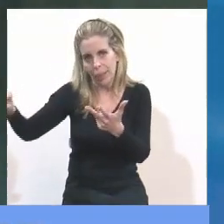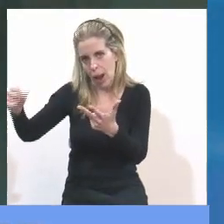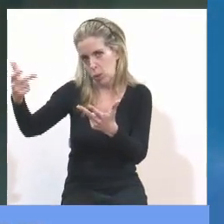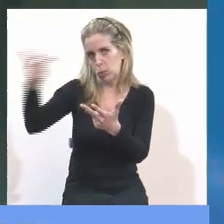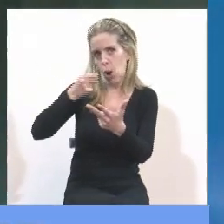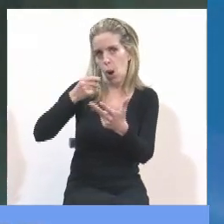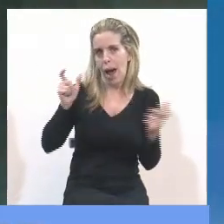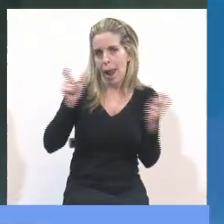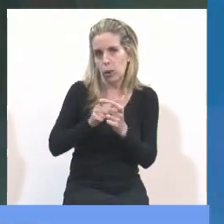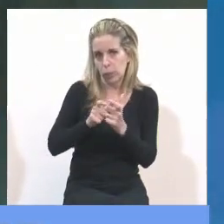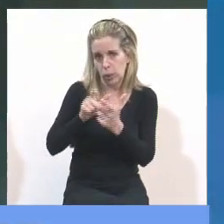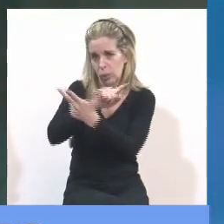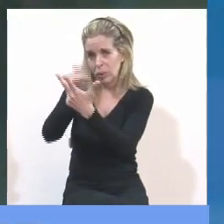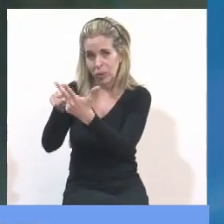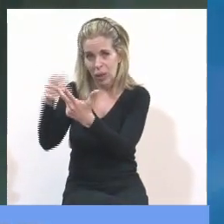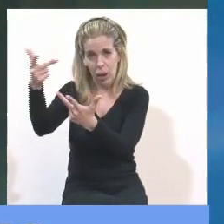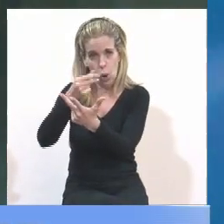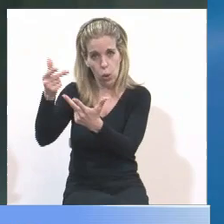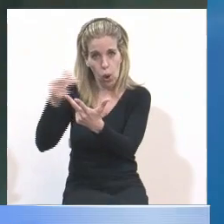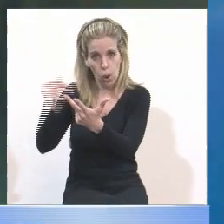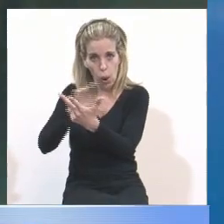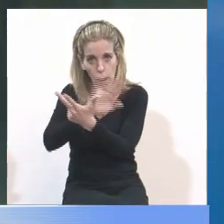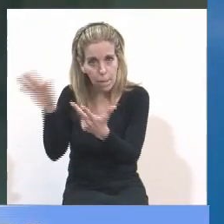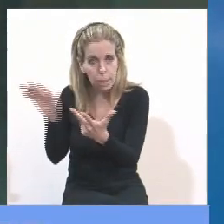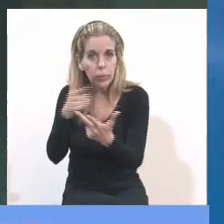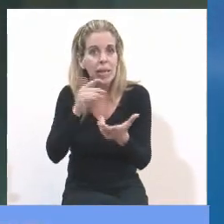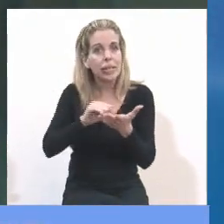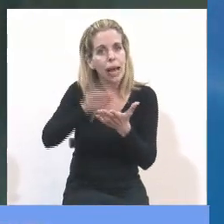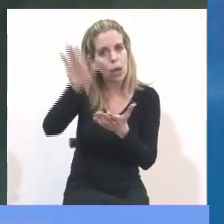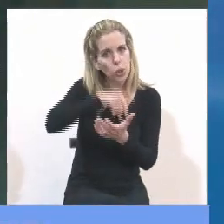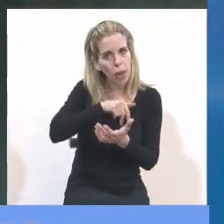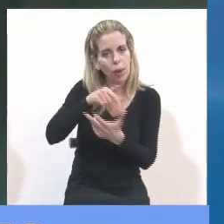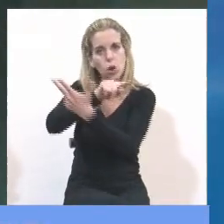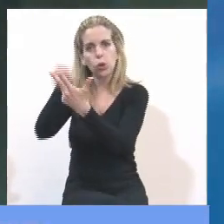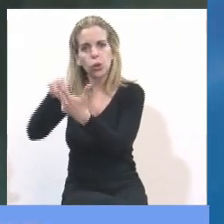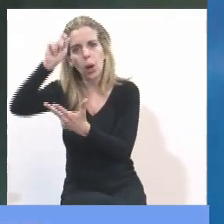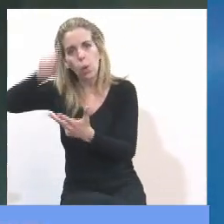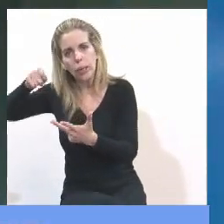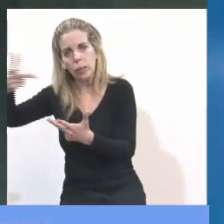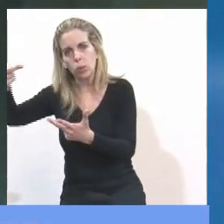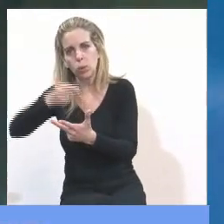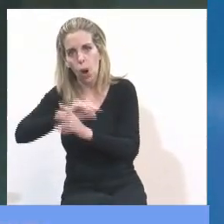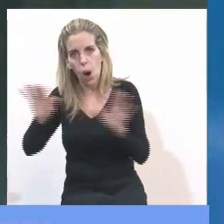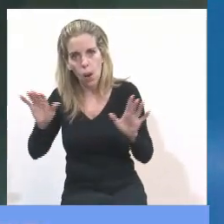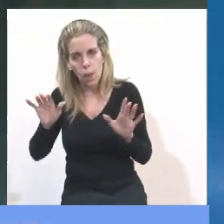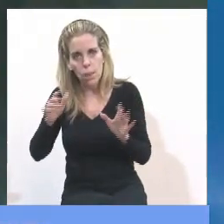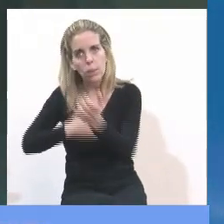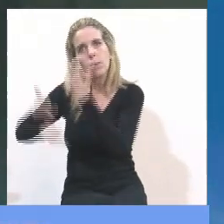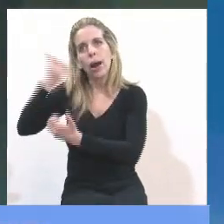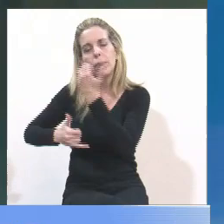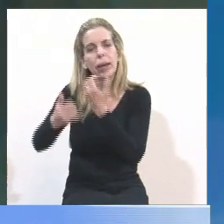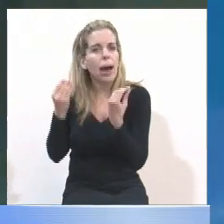a participar de una audiencia convocada por el Senado de la Nación para poder cumplimentar